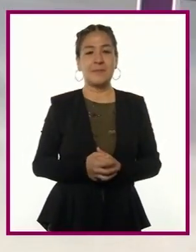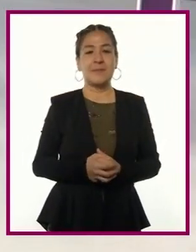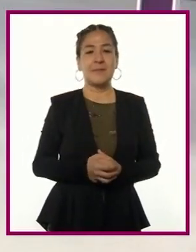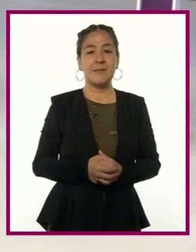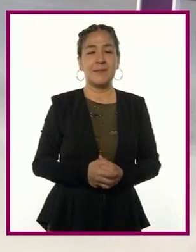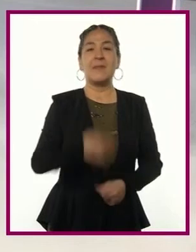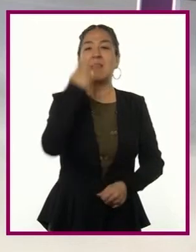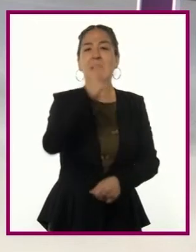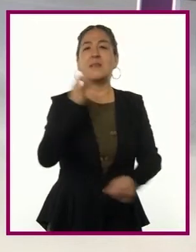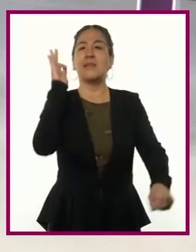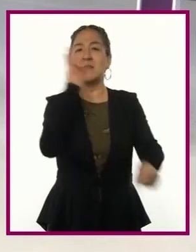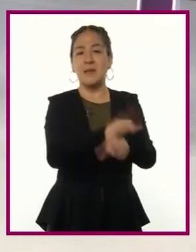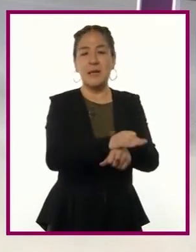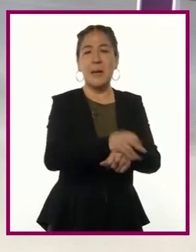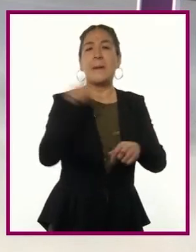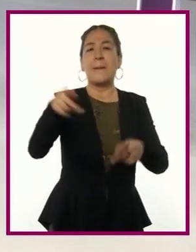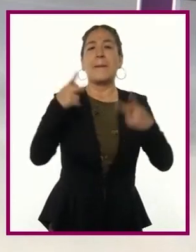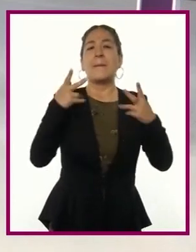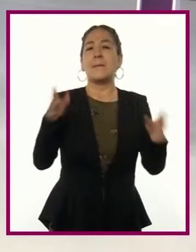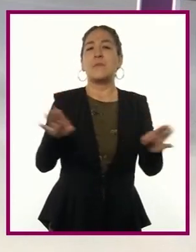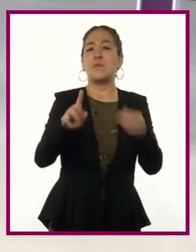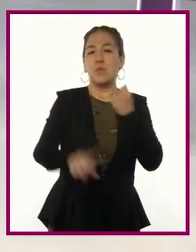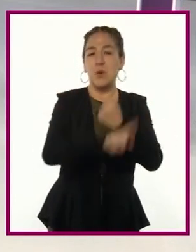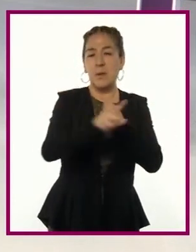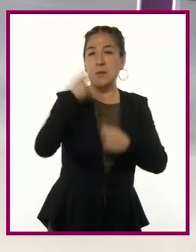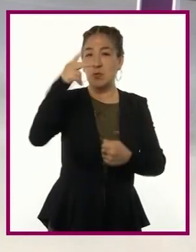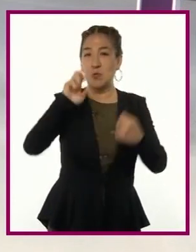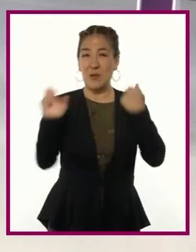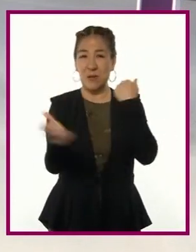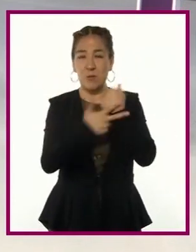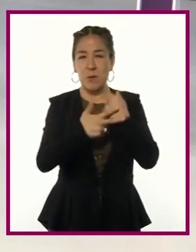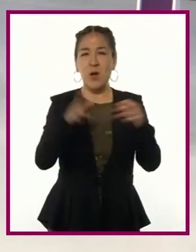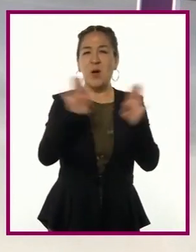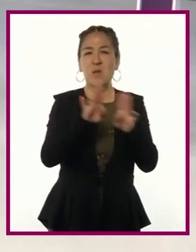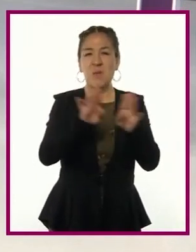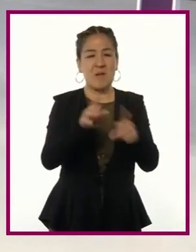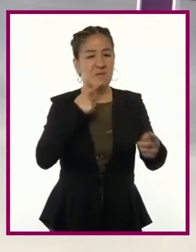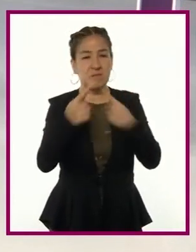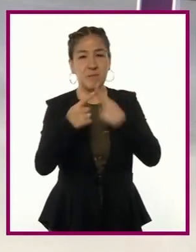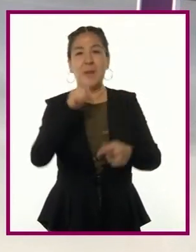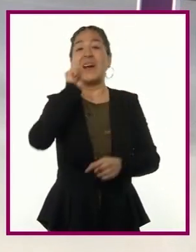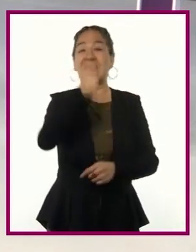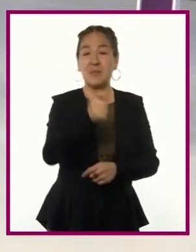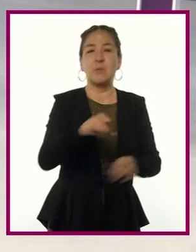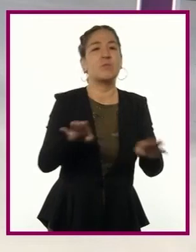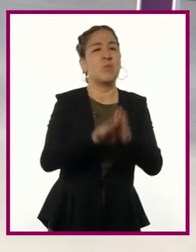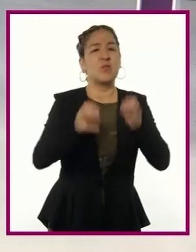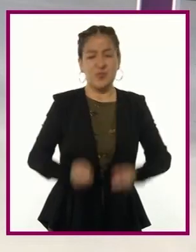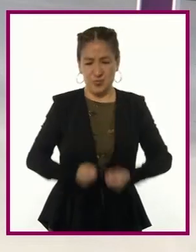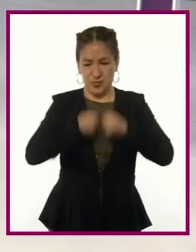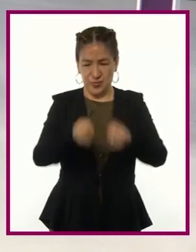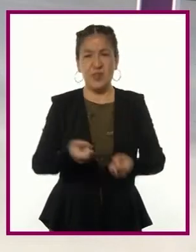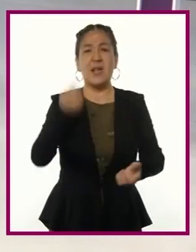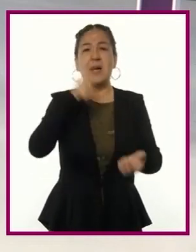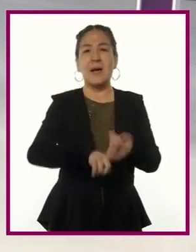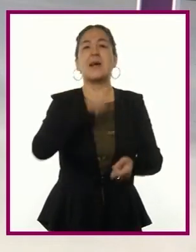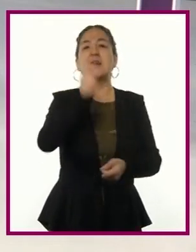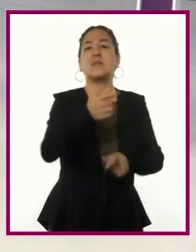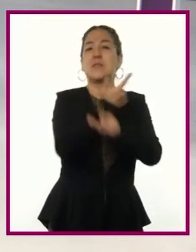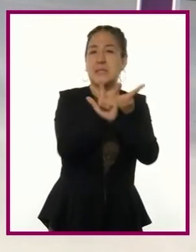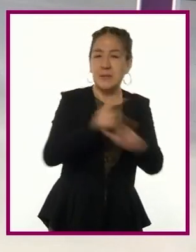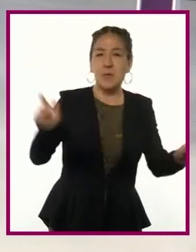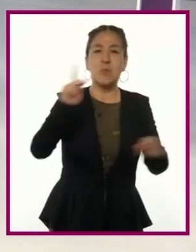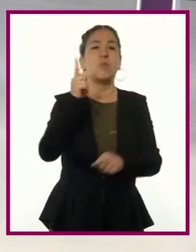Estas defensas del criollo ante las calumnias europeas les llevará paulatinamente a reforzar en su ánimo los aires de